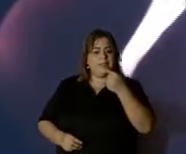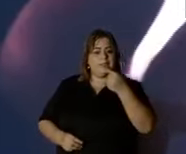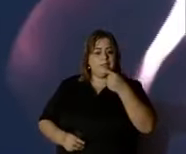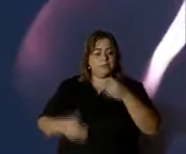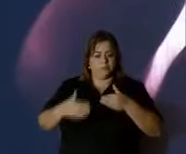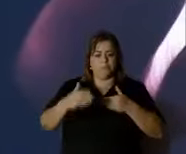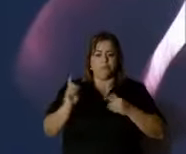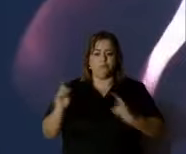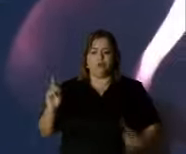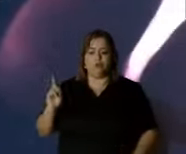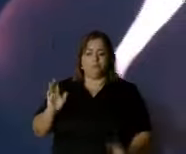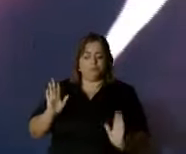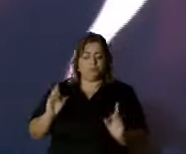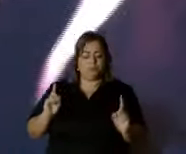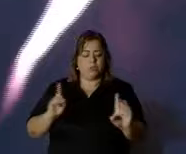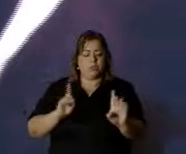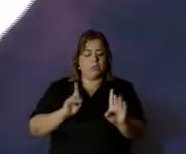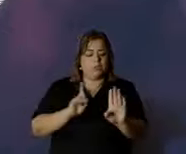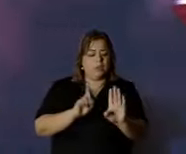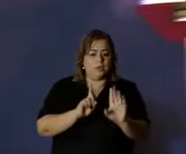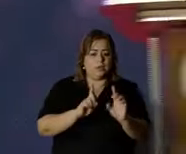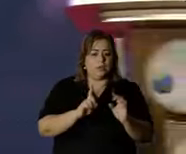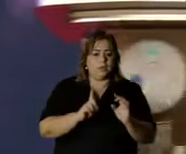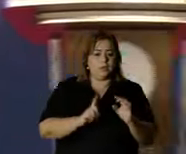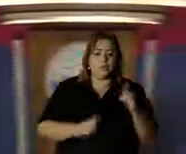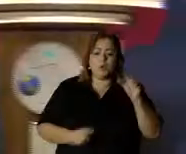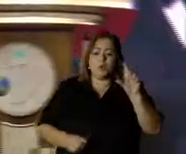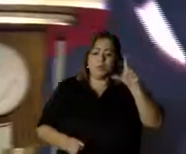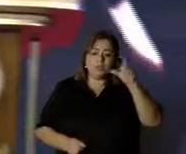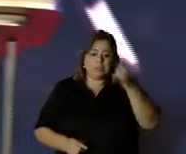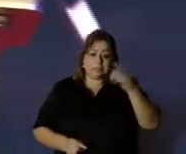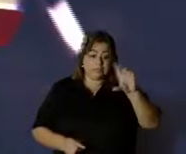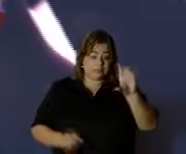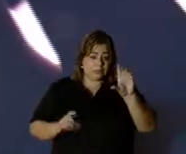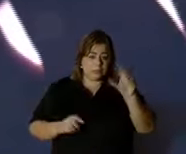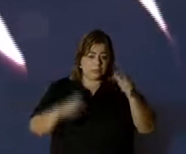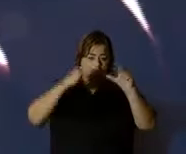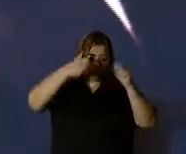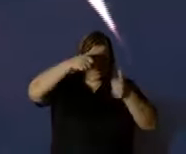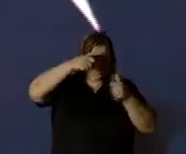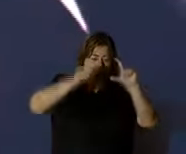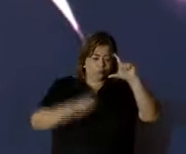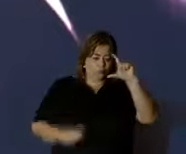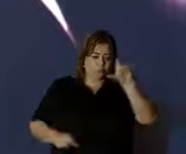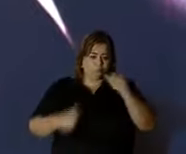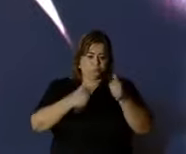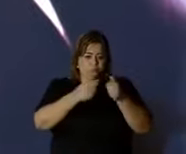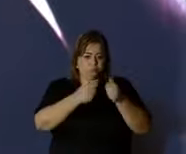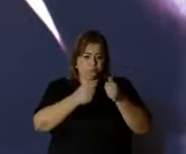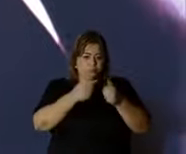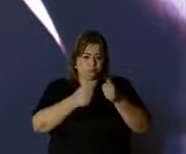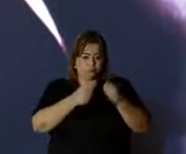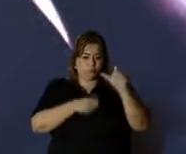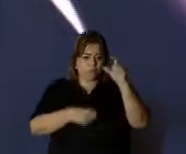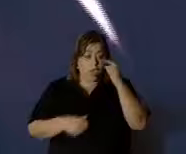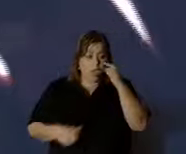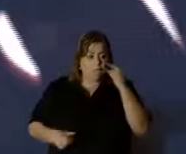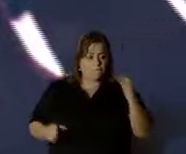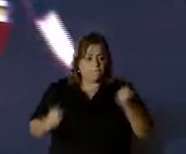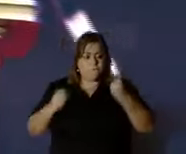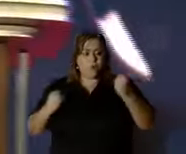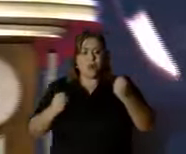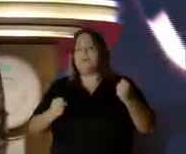Y yo, en obediencia, me fui con el teléfono. Y lo que pasó allí, no puedo describir de tan fuerte que